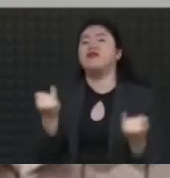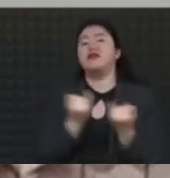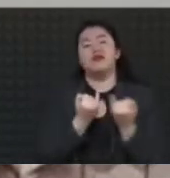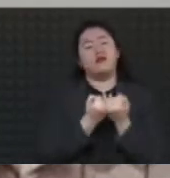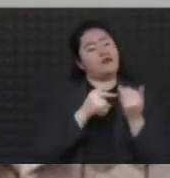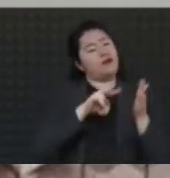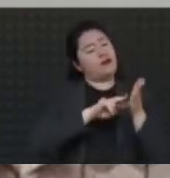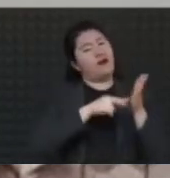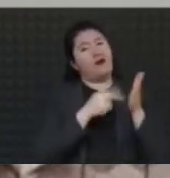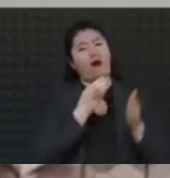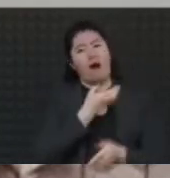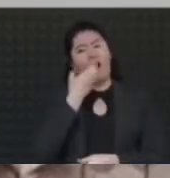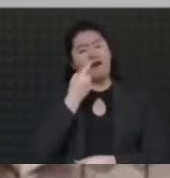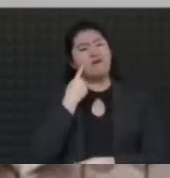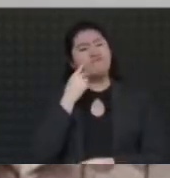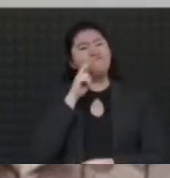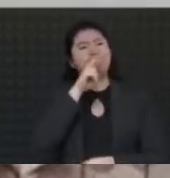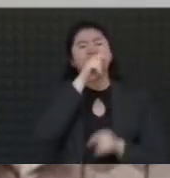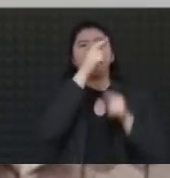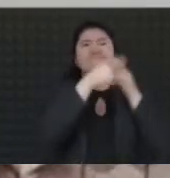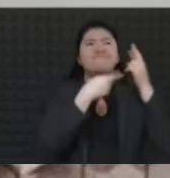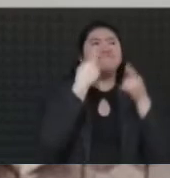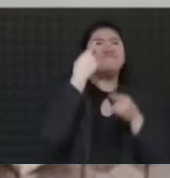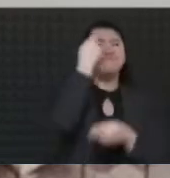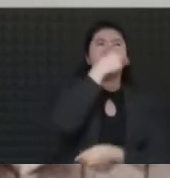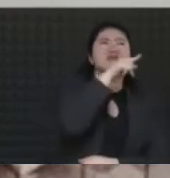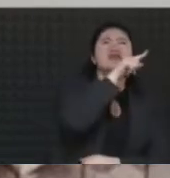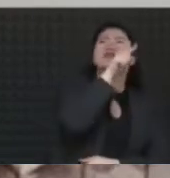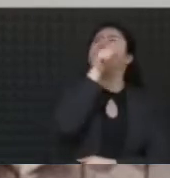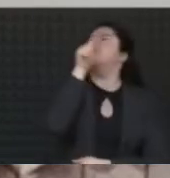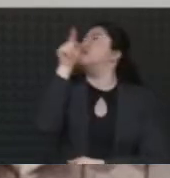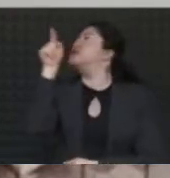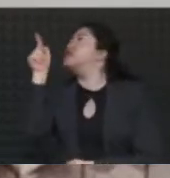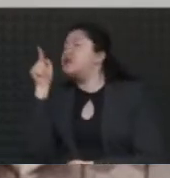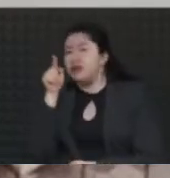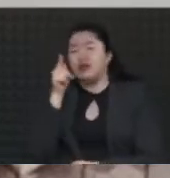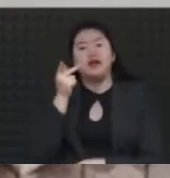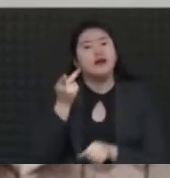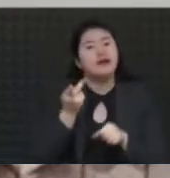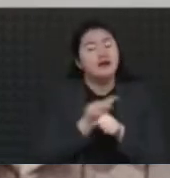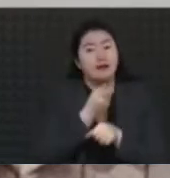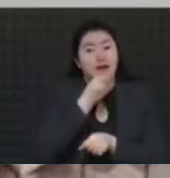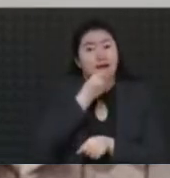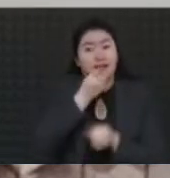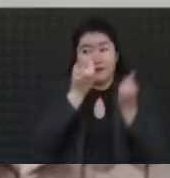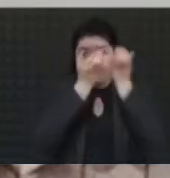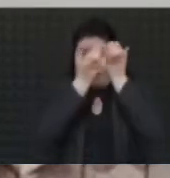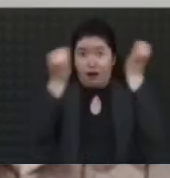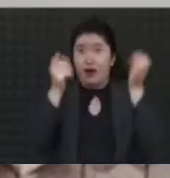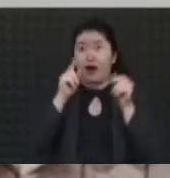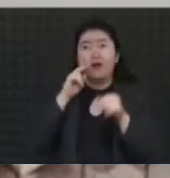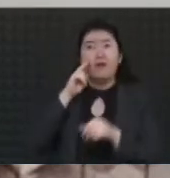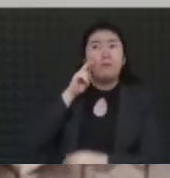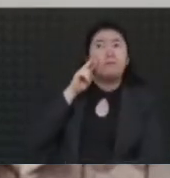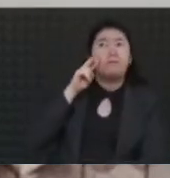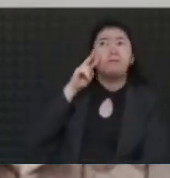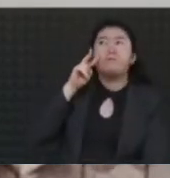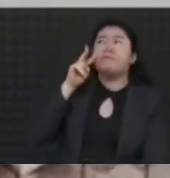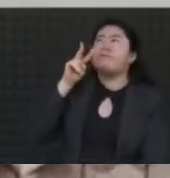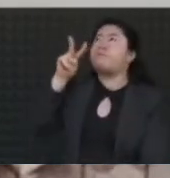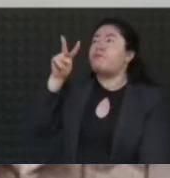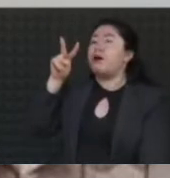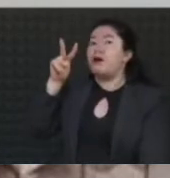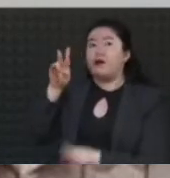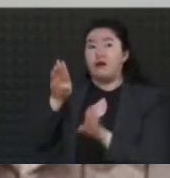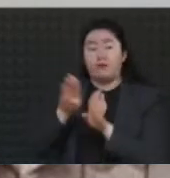tramos, dice que a simple vista, que también es algo importante mencionar, a simple vista